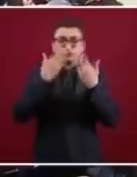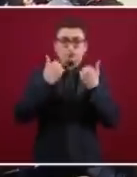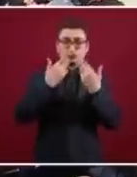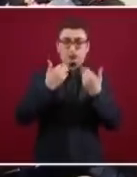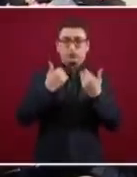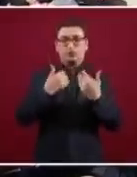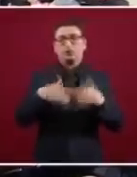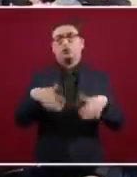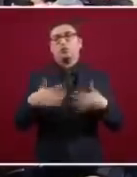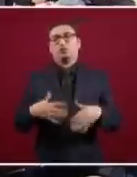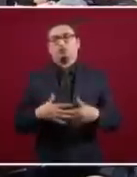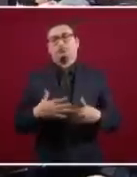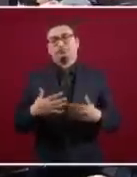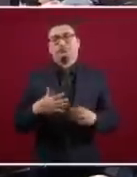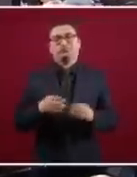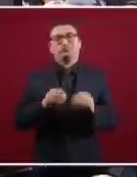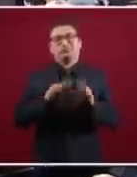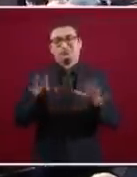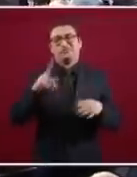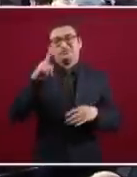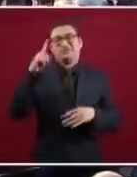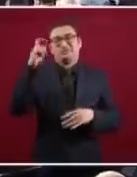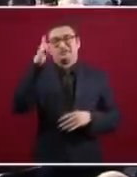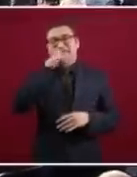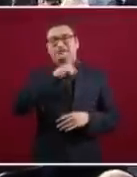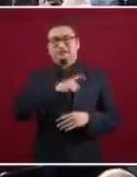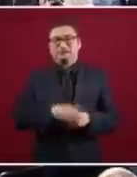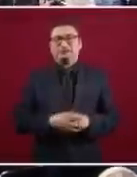y tendríamos una situación complicada